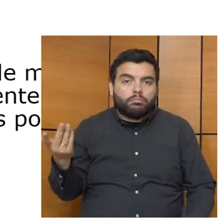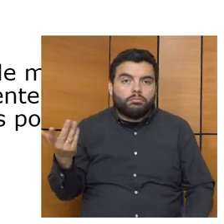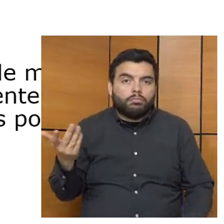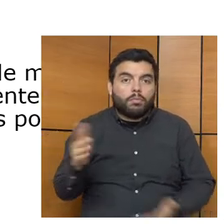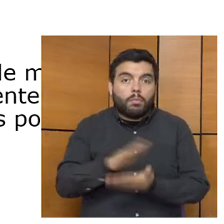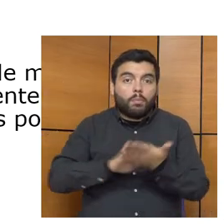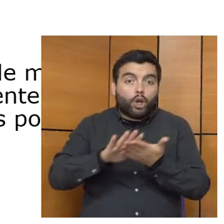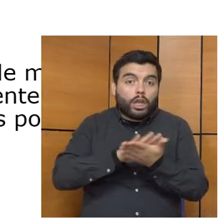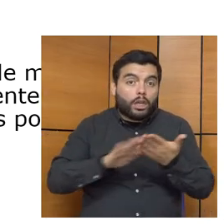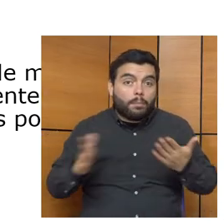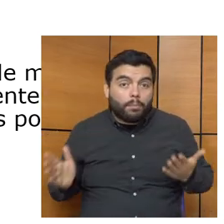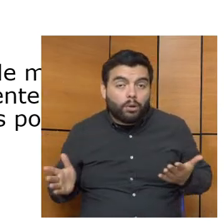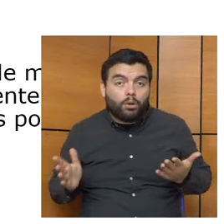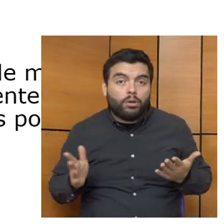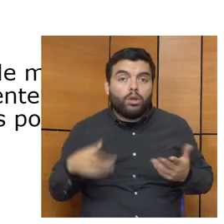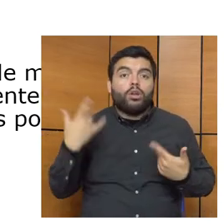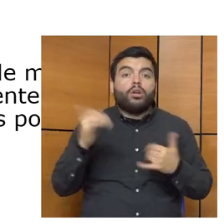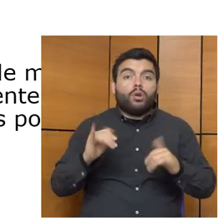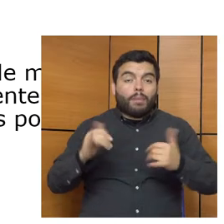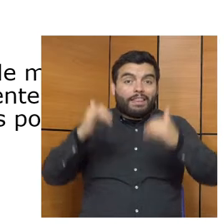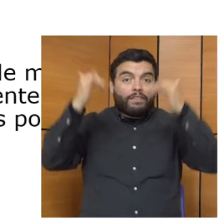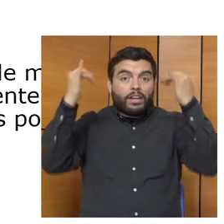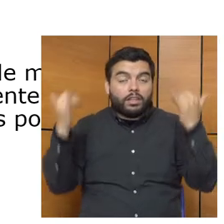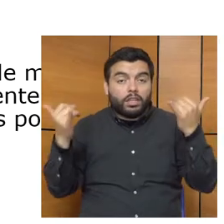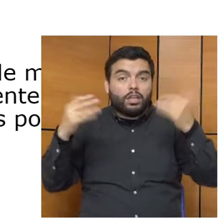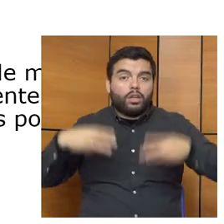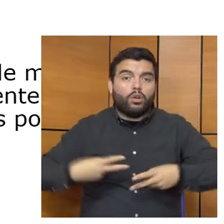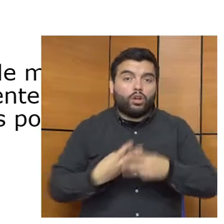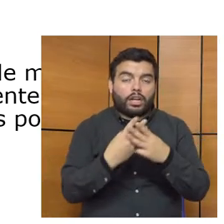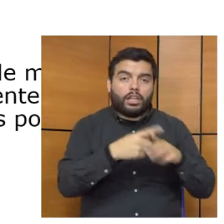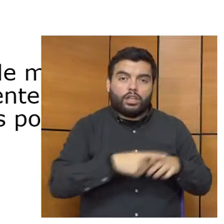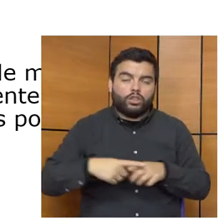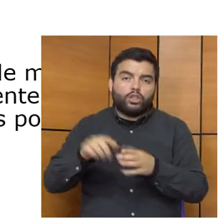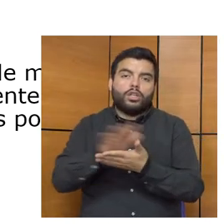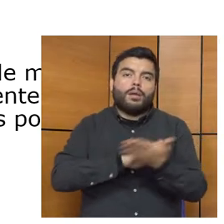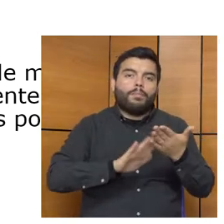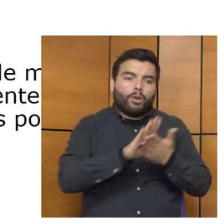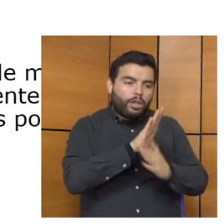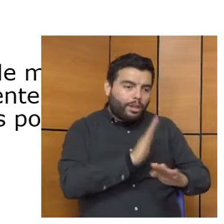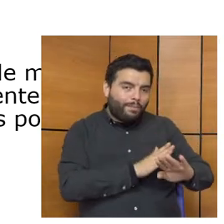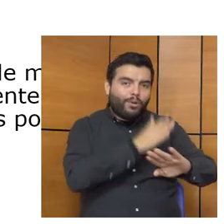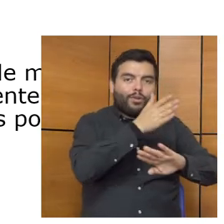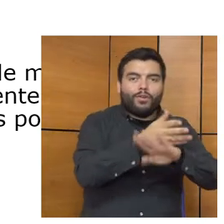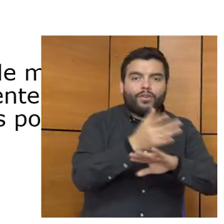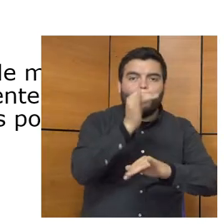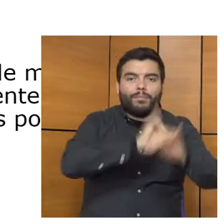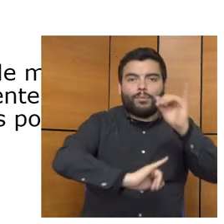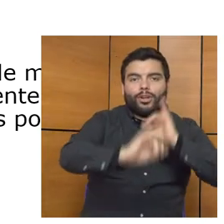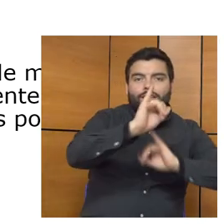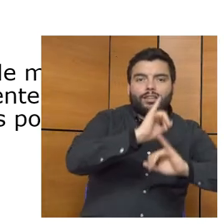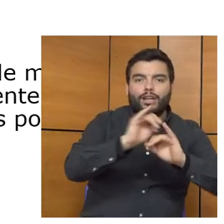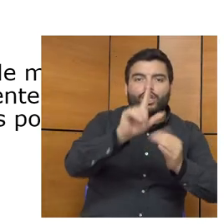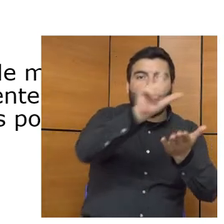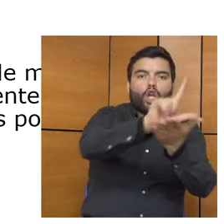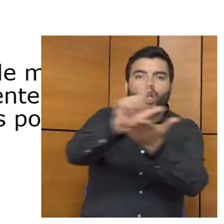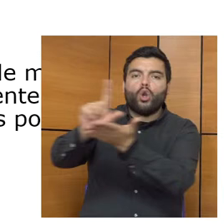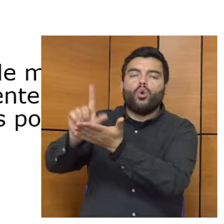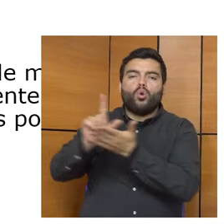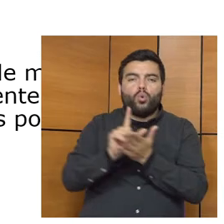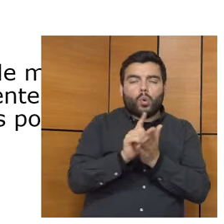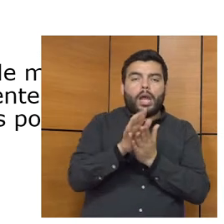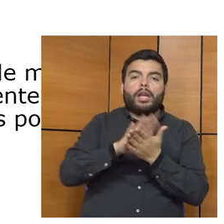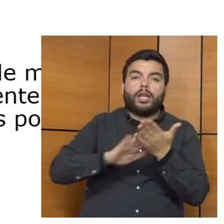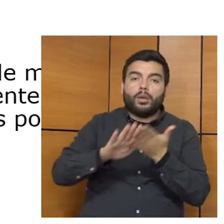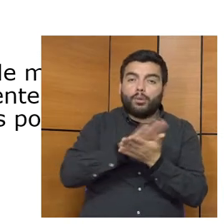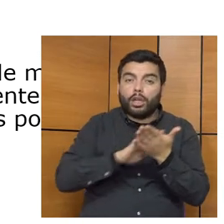incluir más contenido lúdico, recreativo, por ejemplo, visitas virtuales a lugares de interés turístico, a